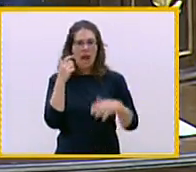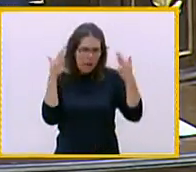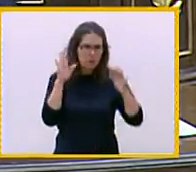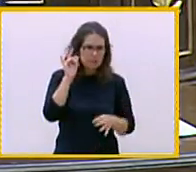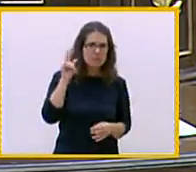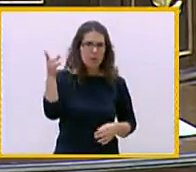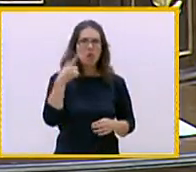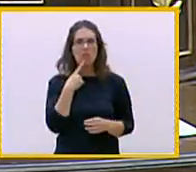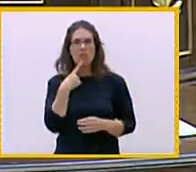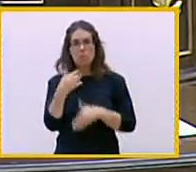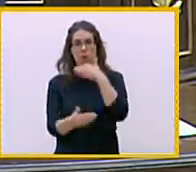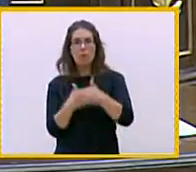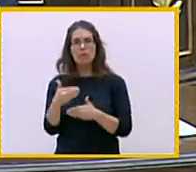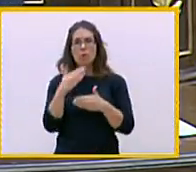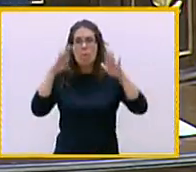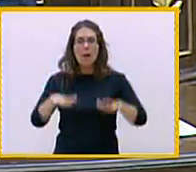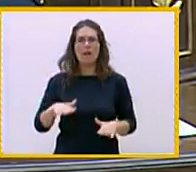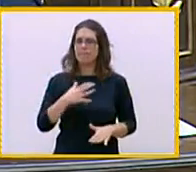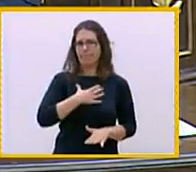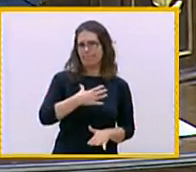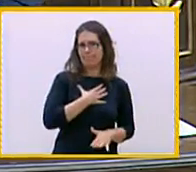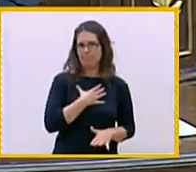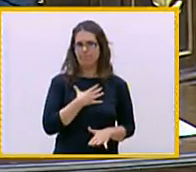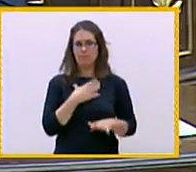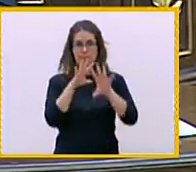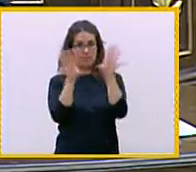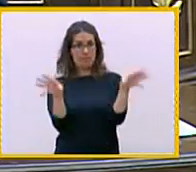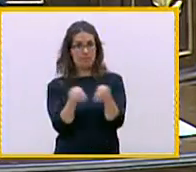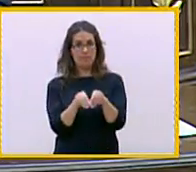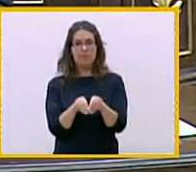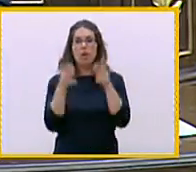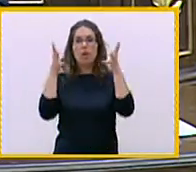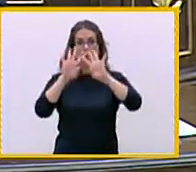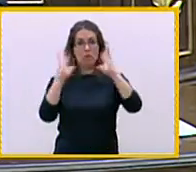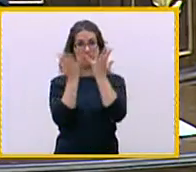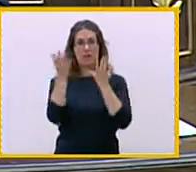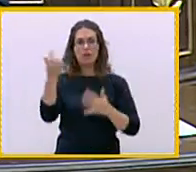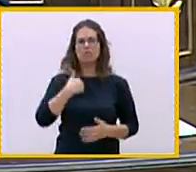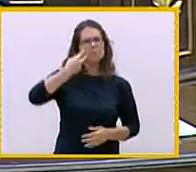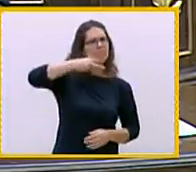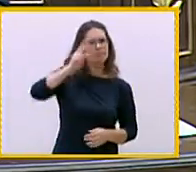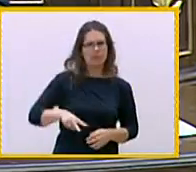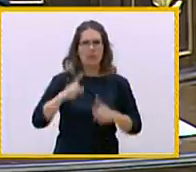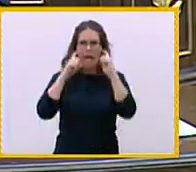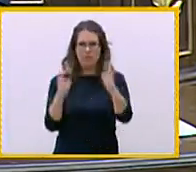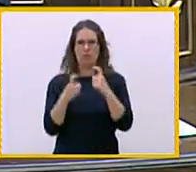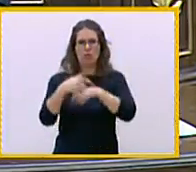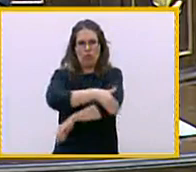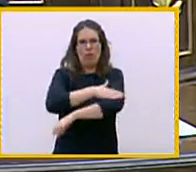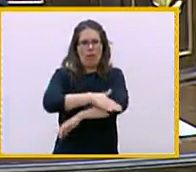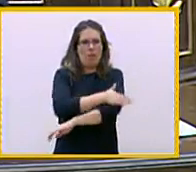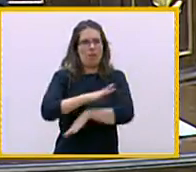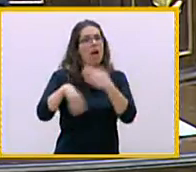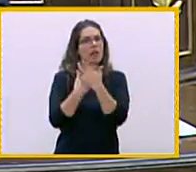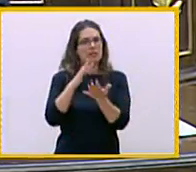este proceso no se detenga. En fin, el Consejo ha reconocido los esfuerzos que están haciendo el Gobierno y, sobre todo, los ciudadanos